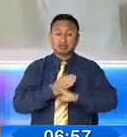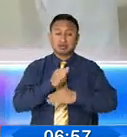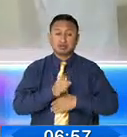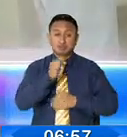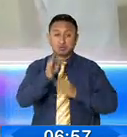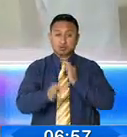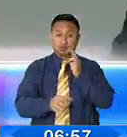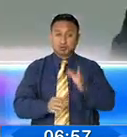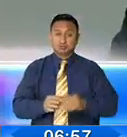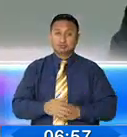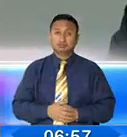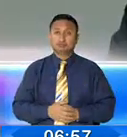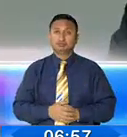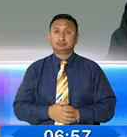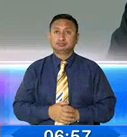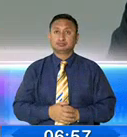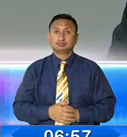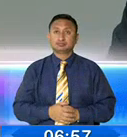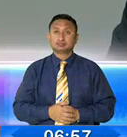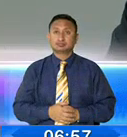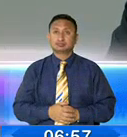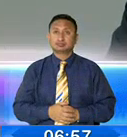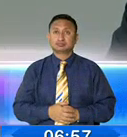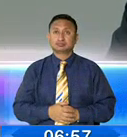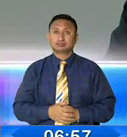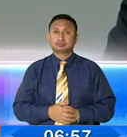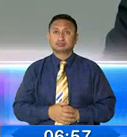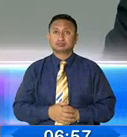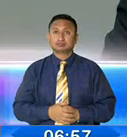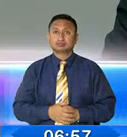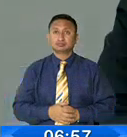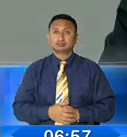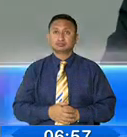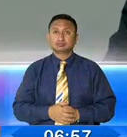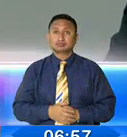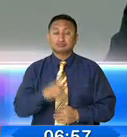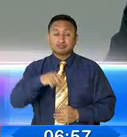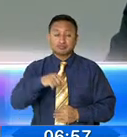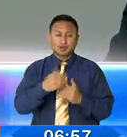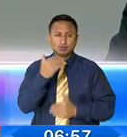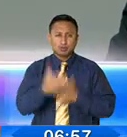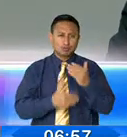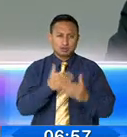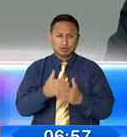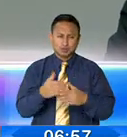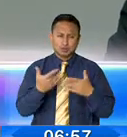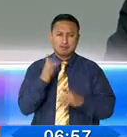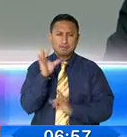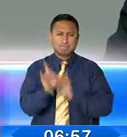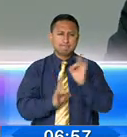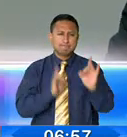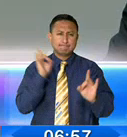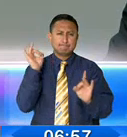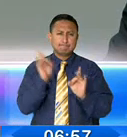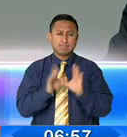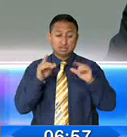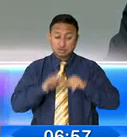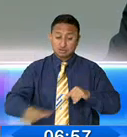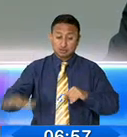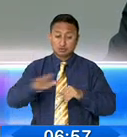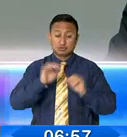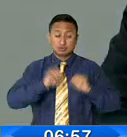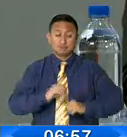COVID-19. Que no solo no tenía que mejorarse, sino que se perfeccionó frente a lo que fue un excelente protocolo el 7 de